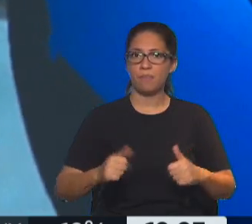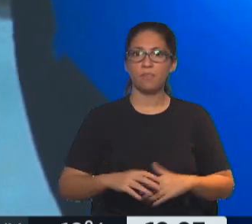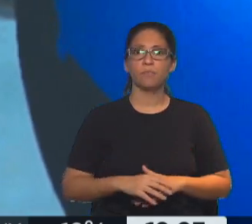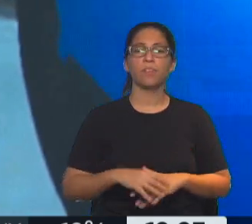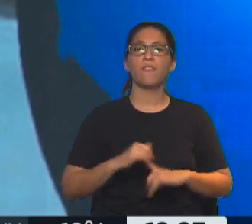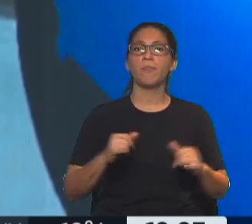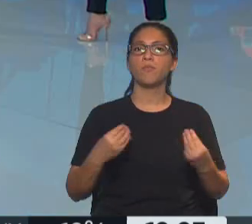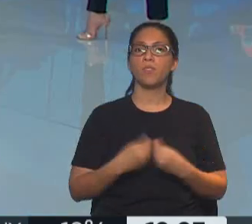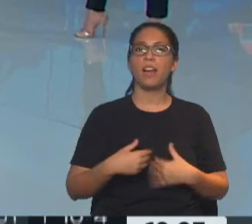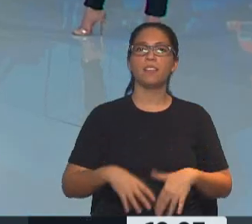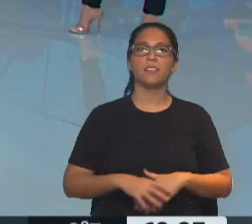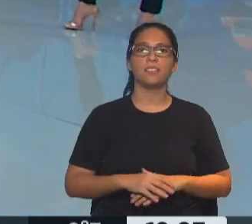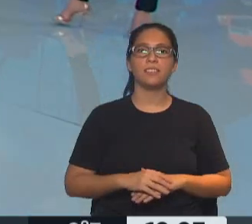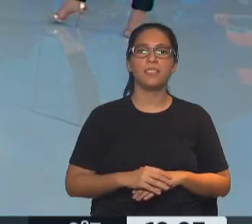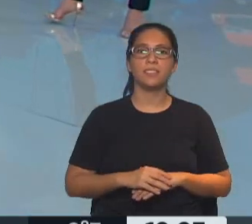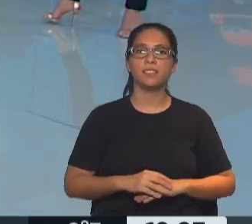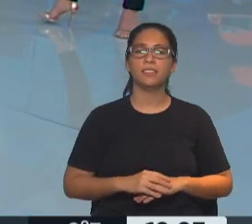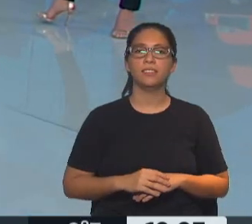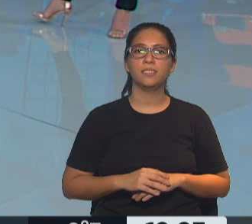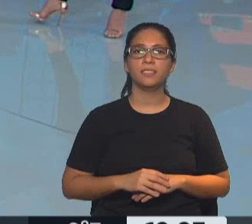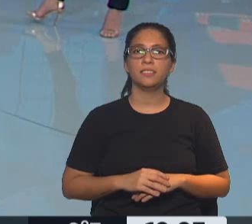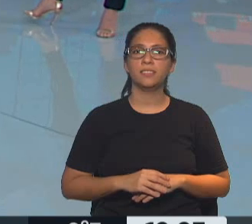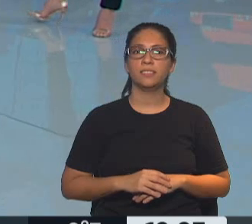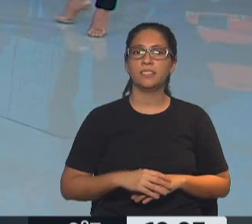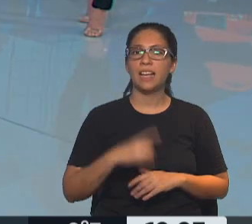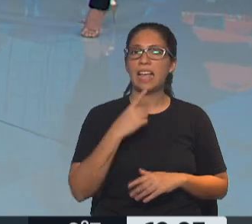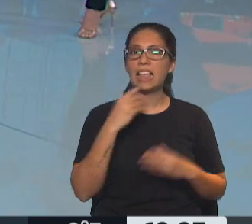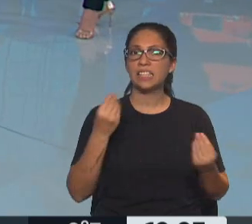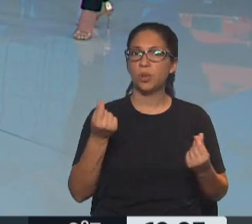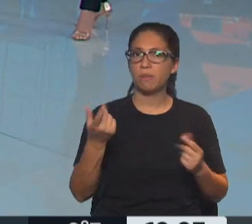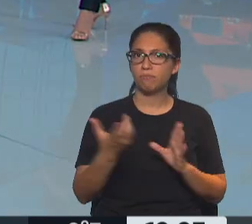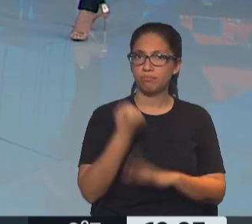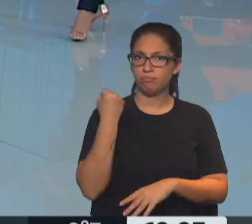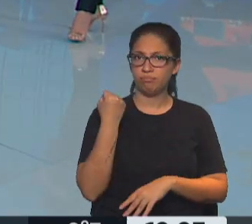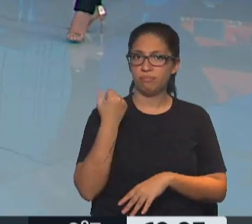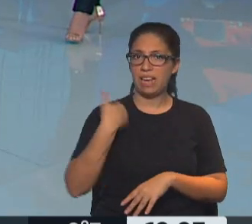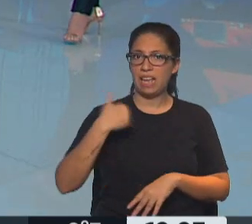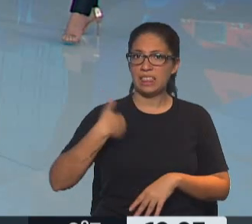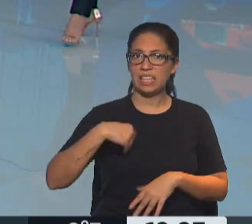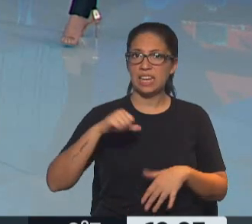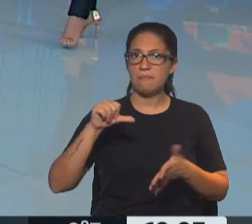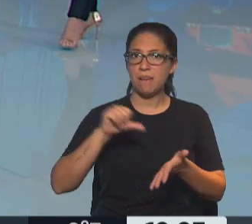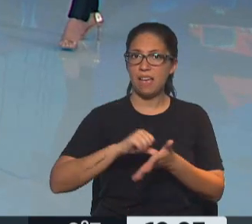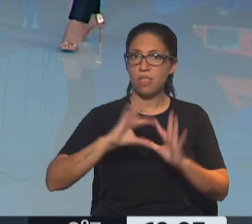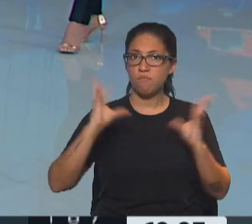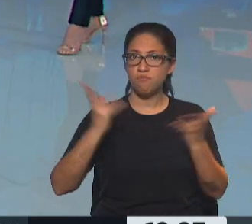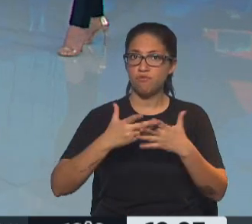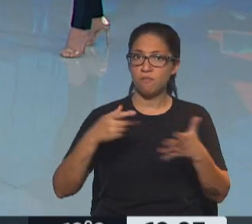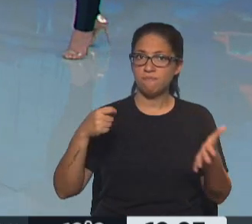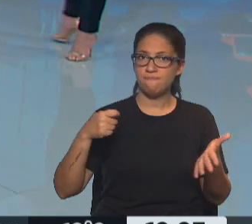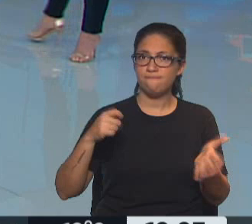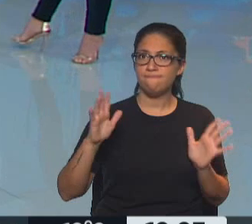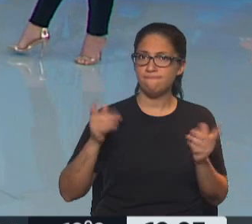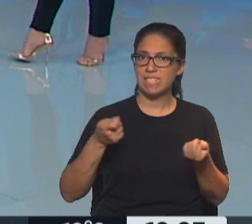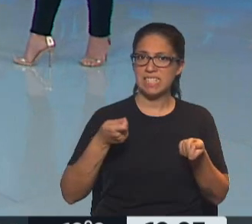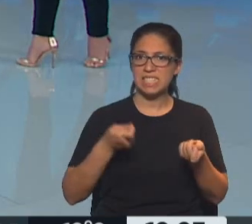mucha información. Bueno, esto es lo que dicen algunos medios, ¿no? Retenciones. La Argentina está entre los países del mundo que más presiona fiscalmente